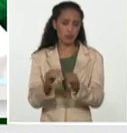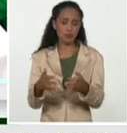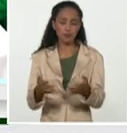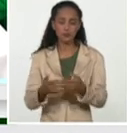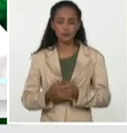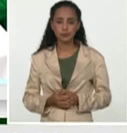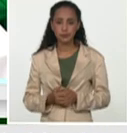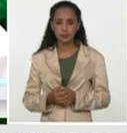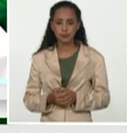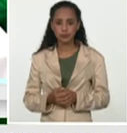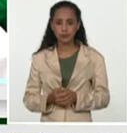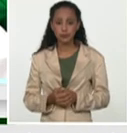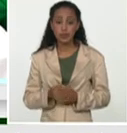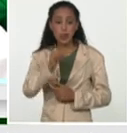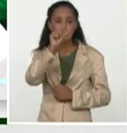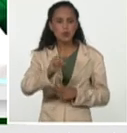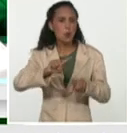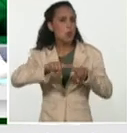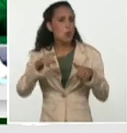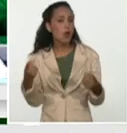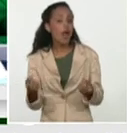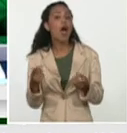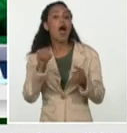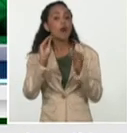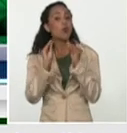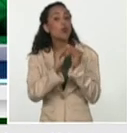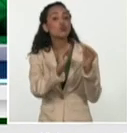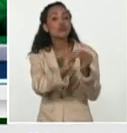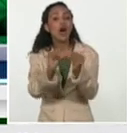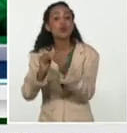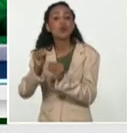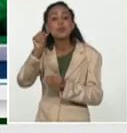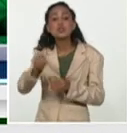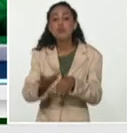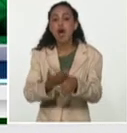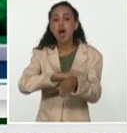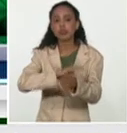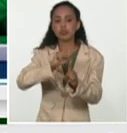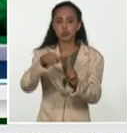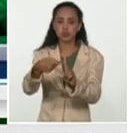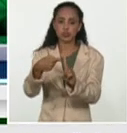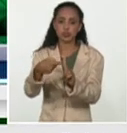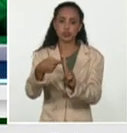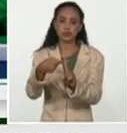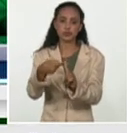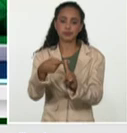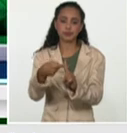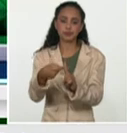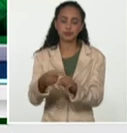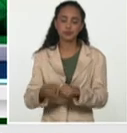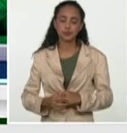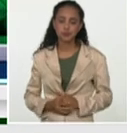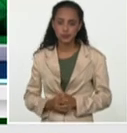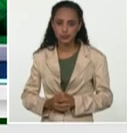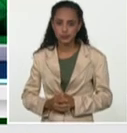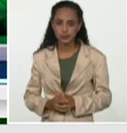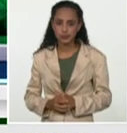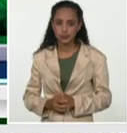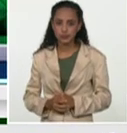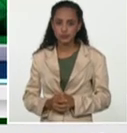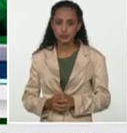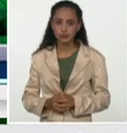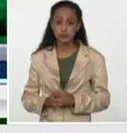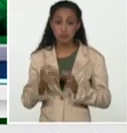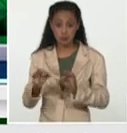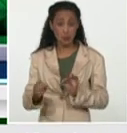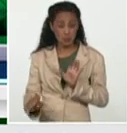ser contactos de un caso que ya había sido confirmado previamente. Y como inicialmente